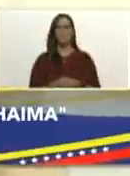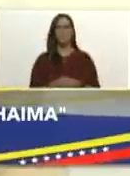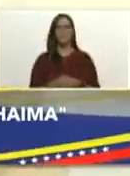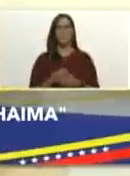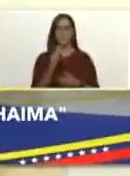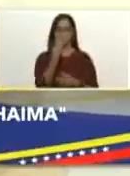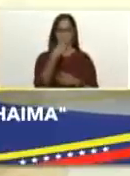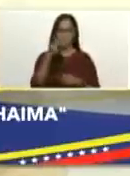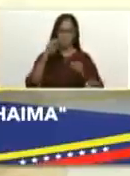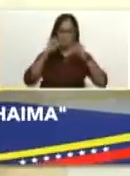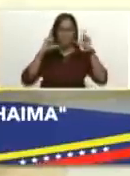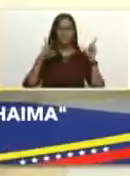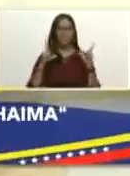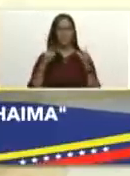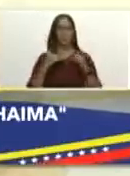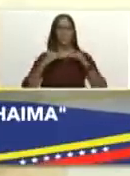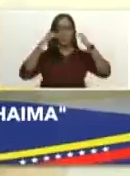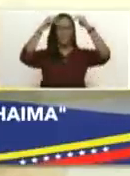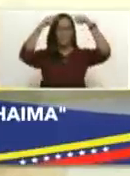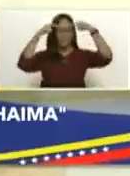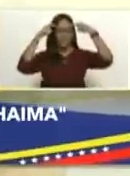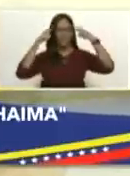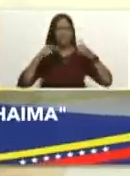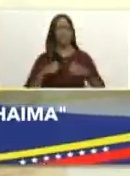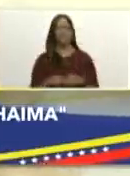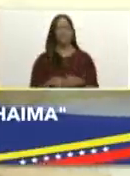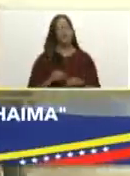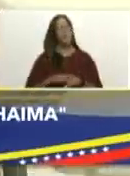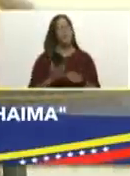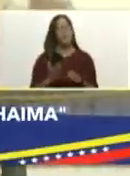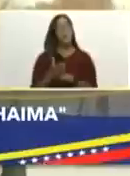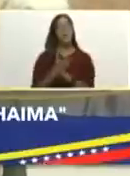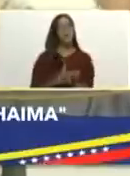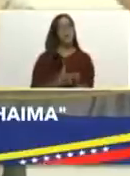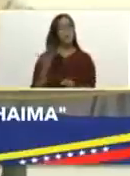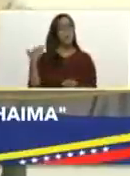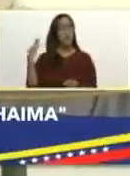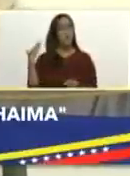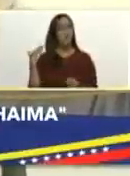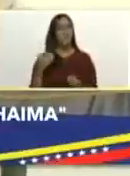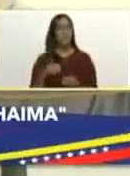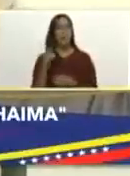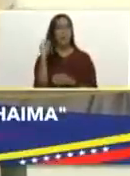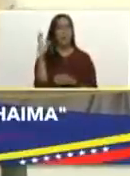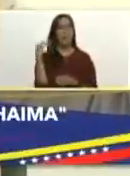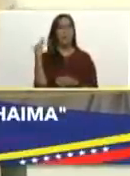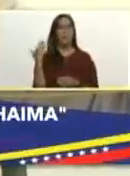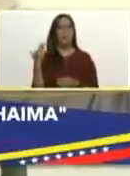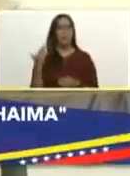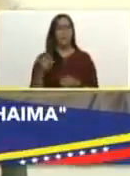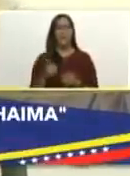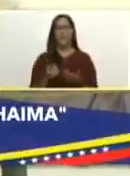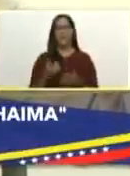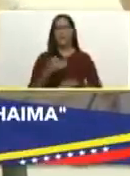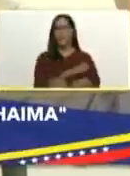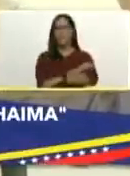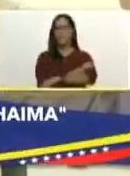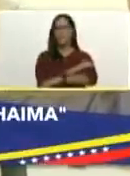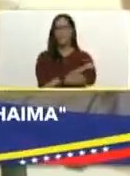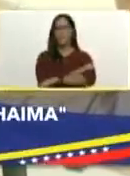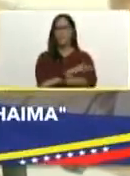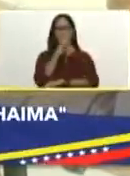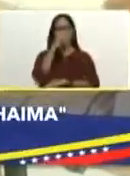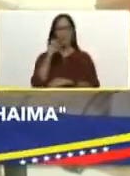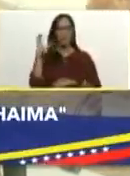redescubierta por nuestro comandante Chávez, porque en el pasado, cuando la oligarquía, la derecha esta apátrida, gobernó